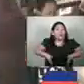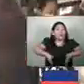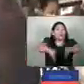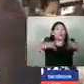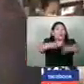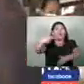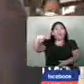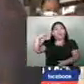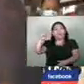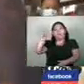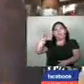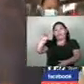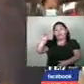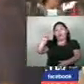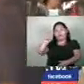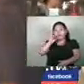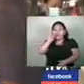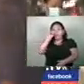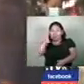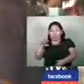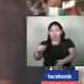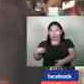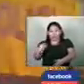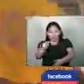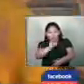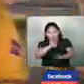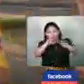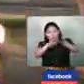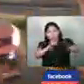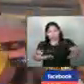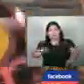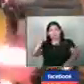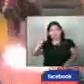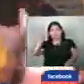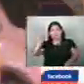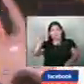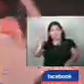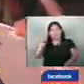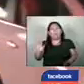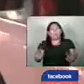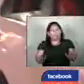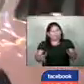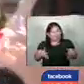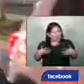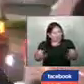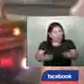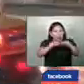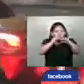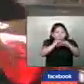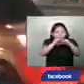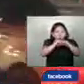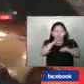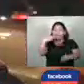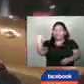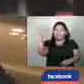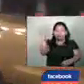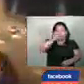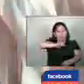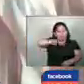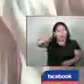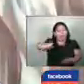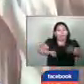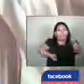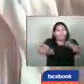los Héroes. Según el médico encargado del Viceministerio de Transporte, la idea de estos dispositivos es sacar de circulación a